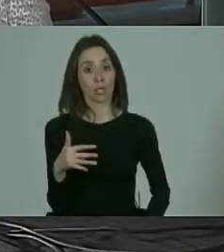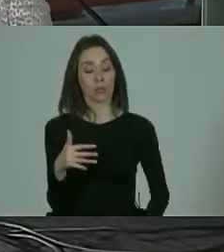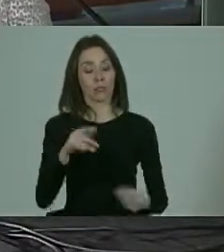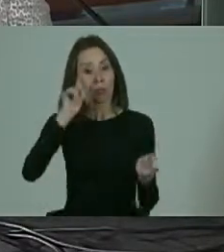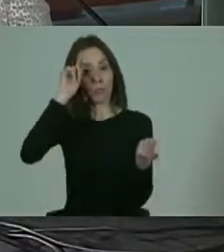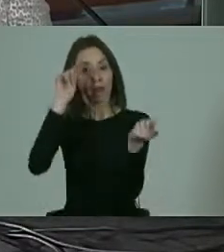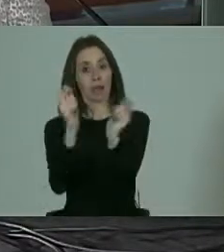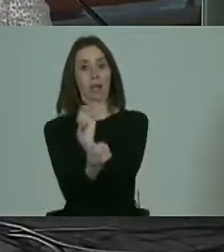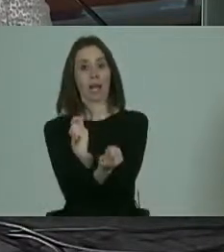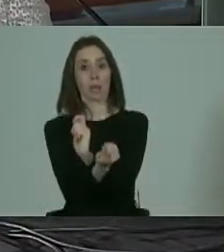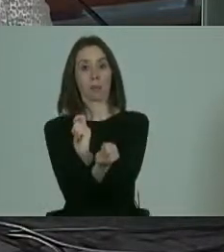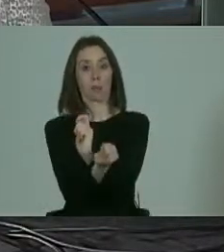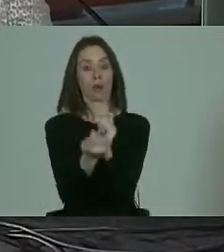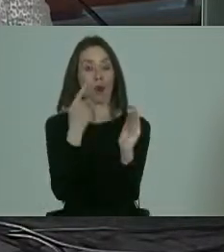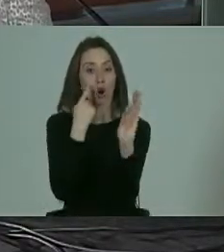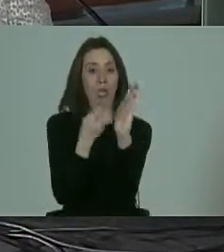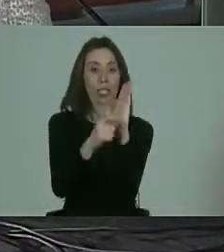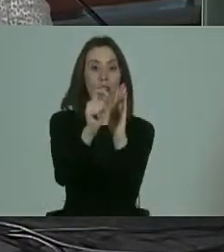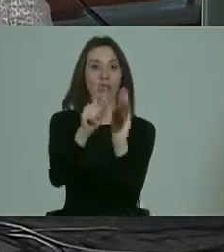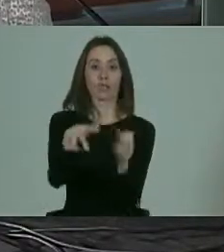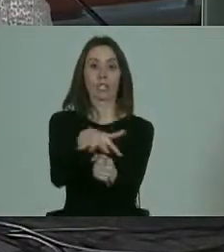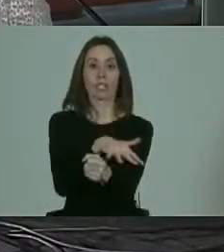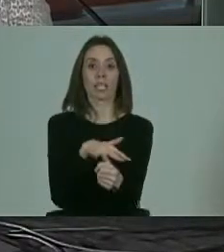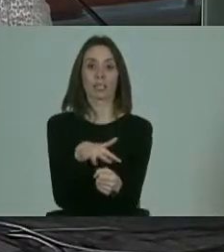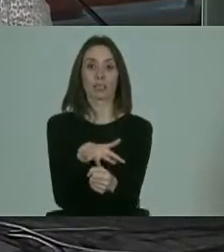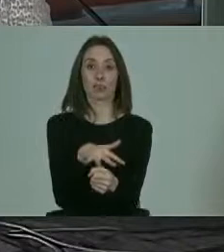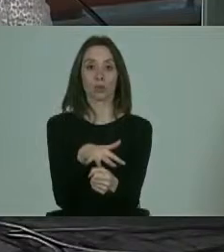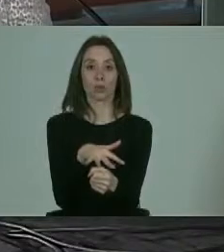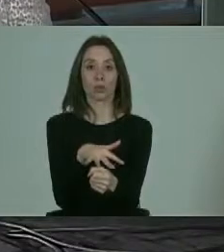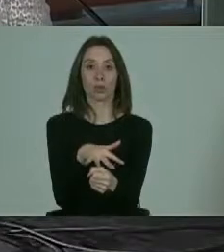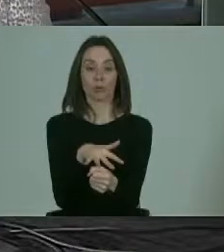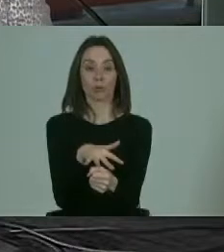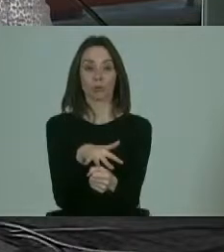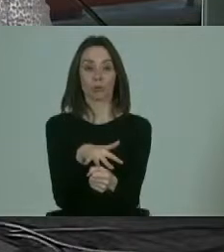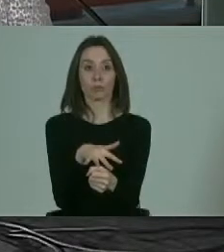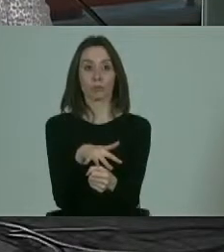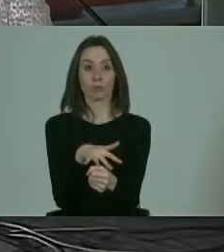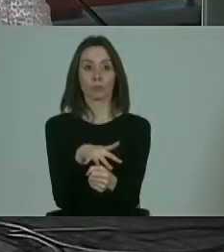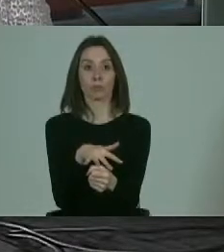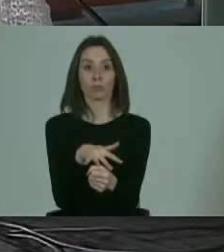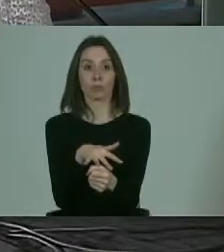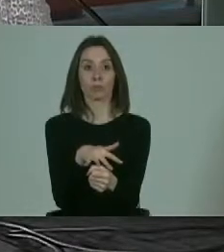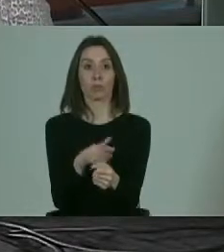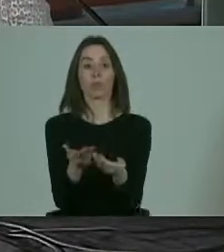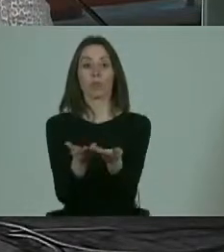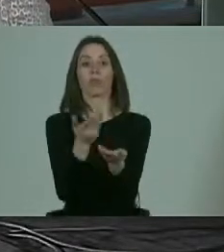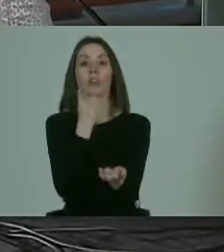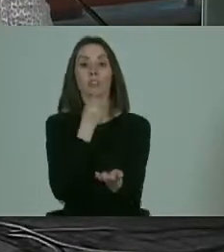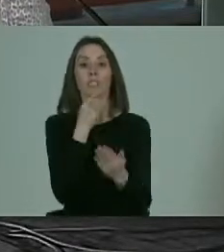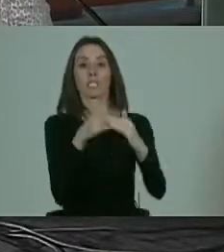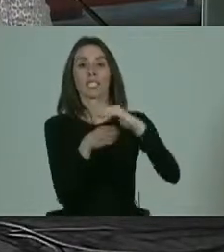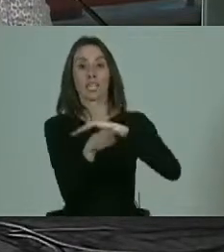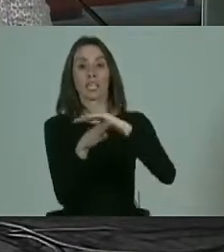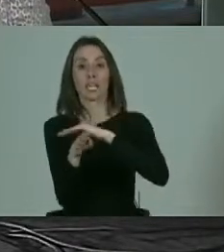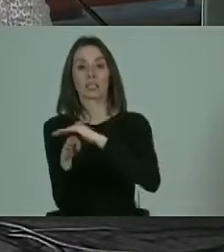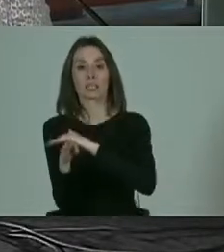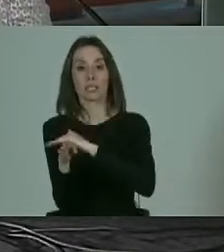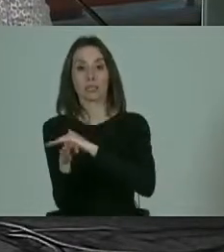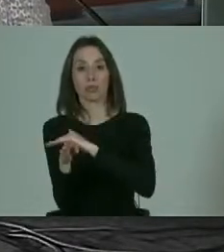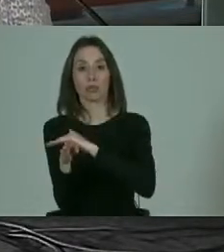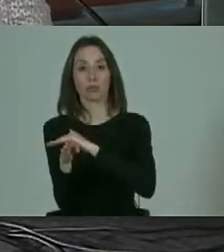el cambio de reconocer esta situación y entonces de facilitar los accesos